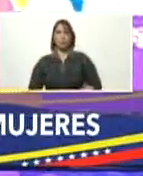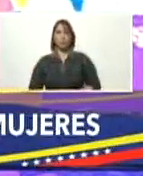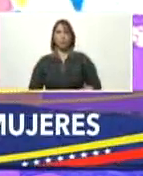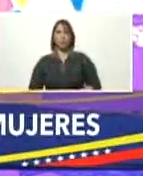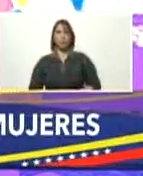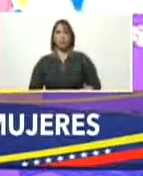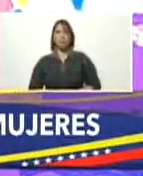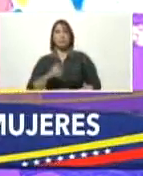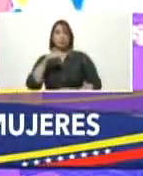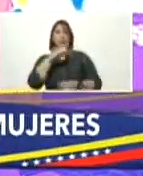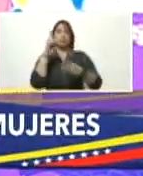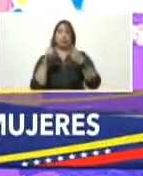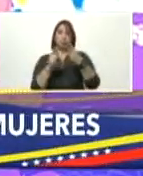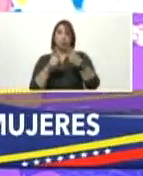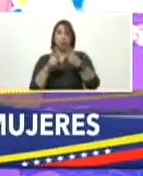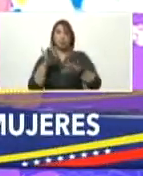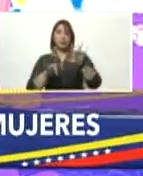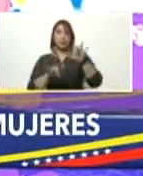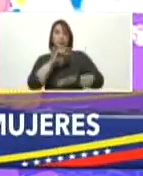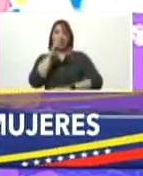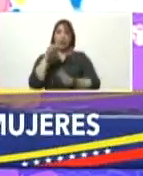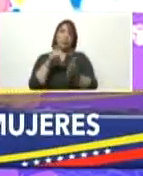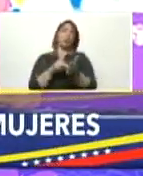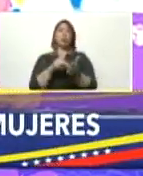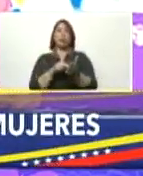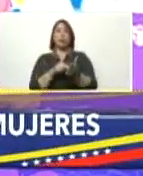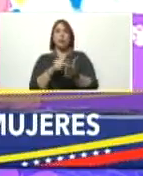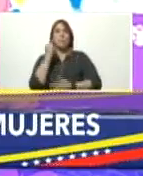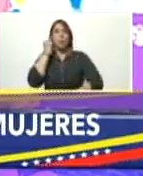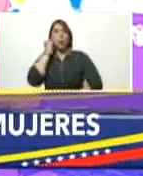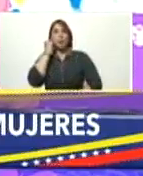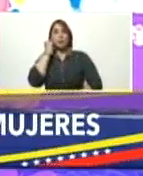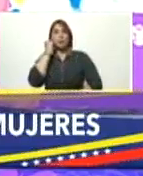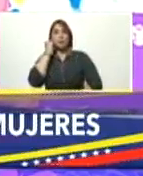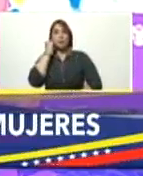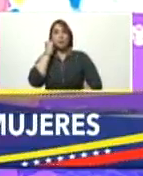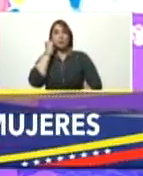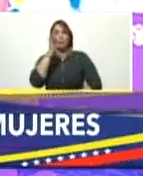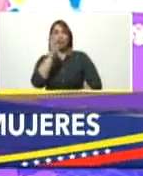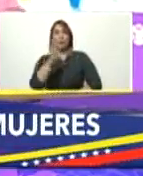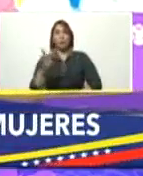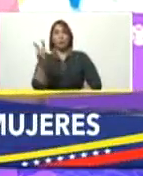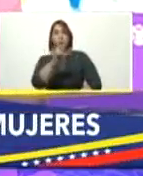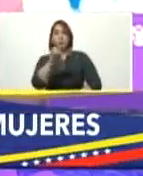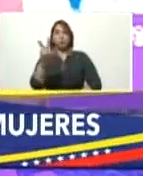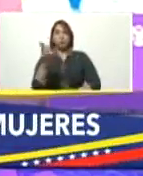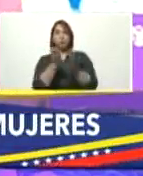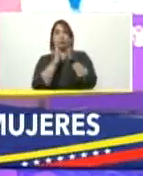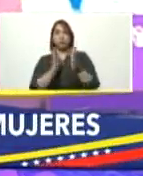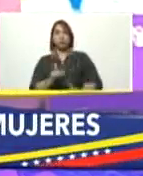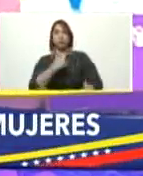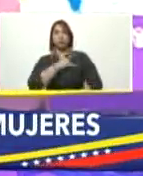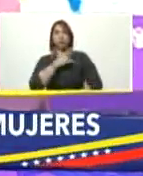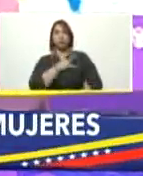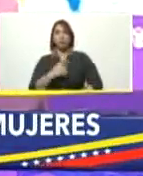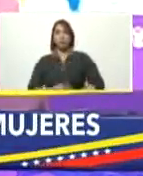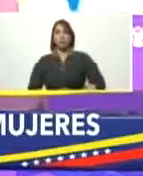Y simultáneamente es Secretaria Nacional de Mujeres de la Federación Venezolana de Estudiantes